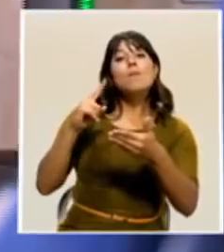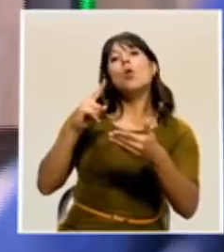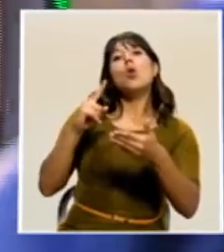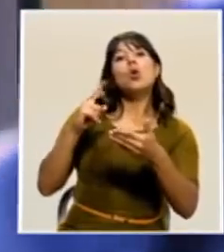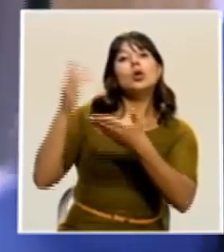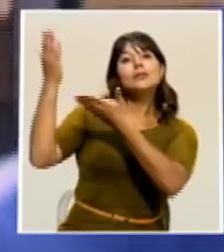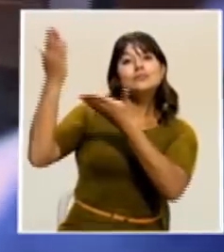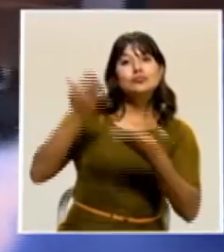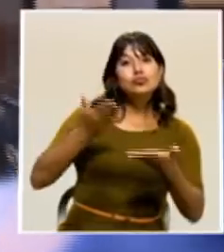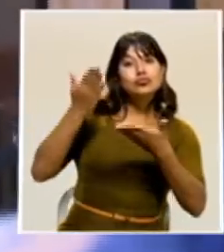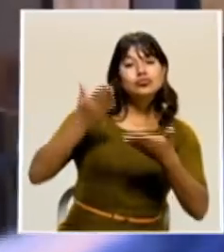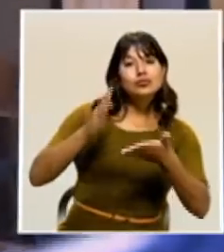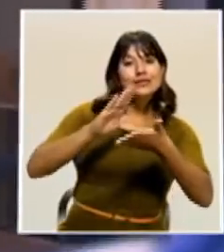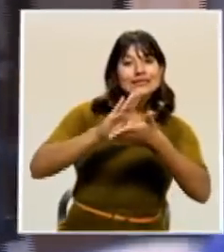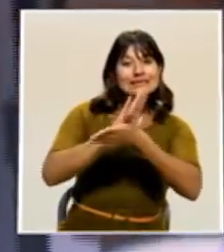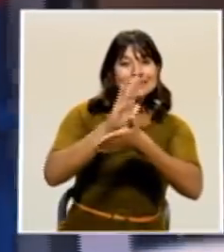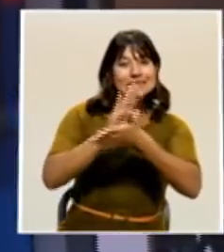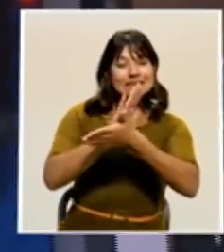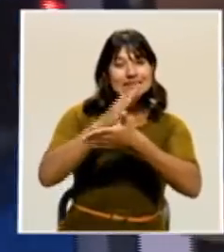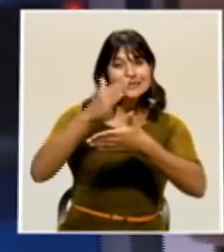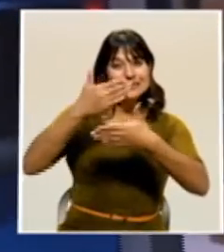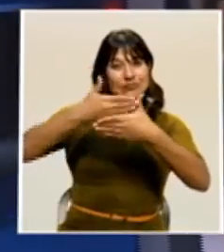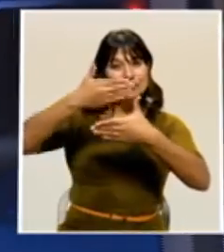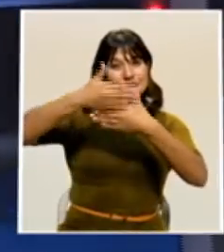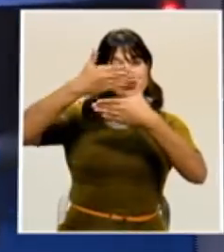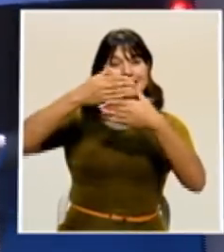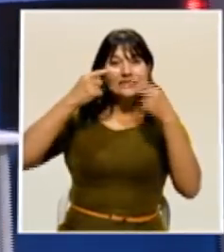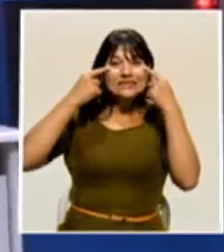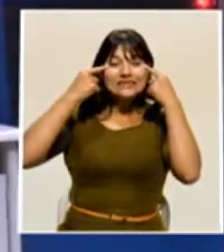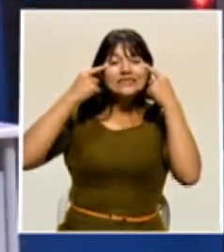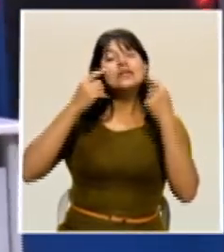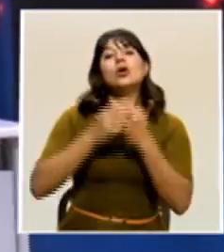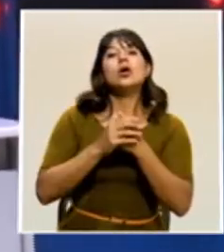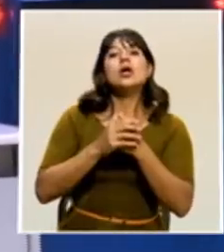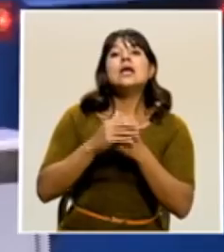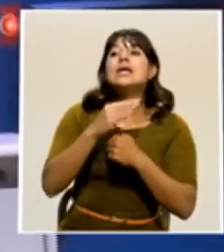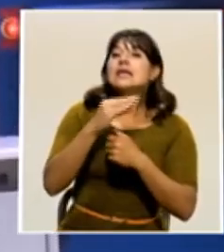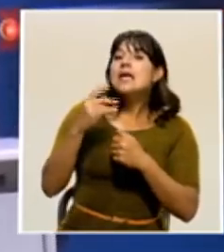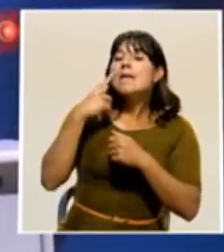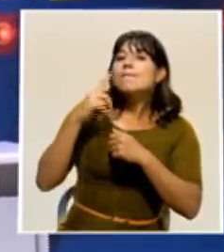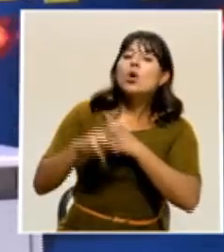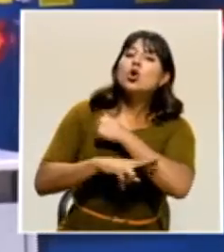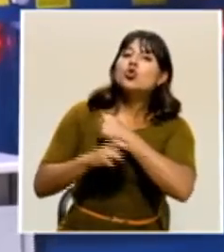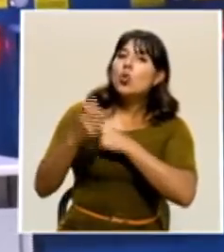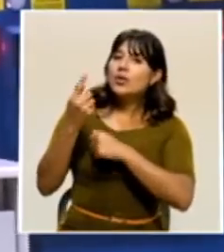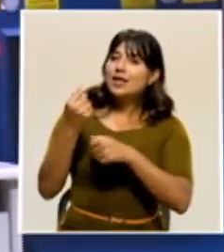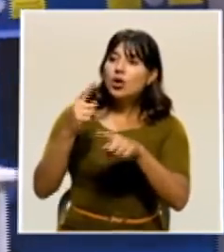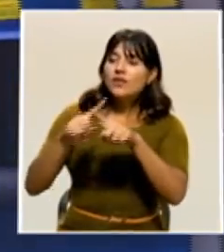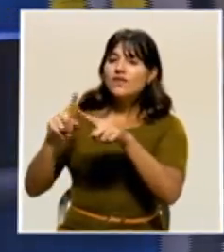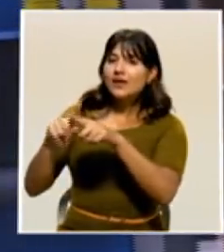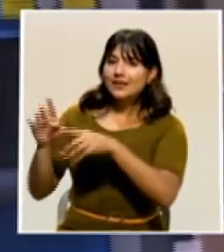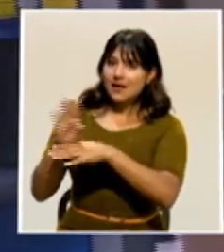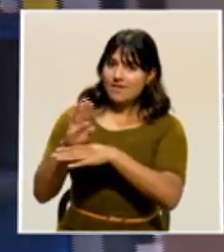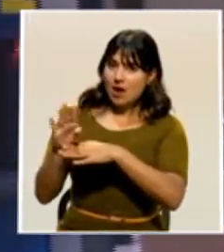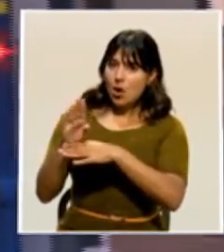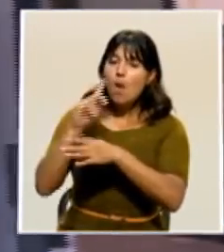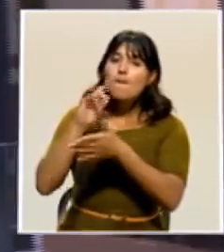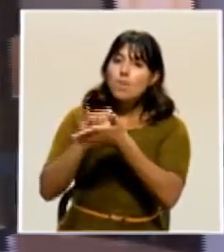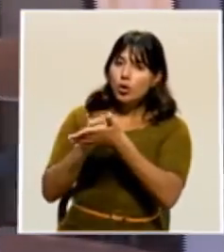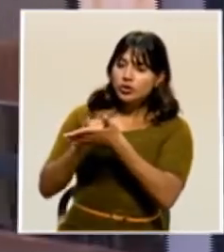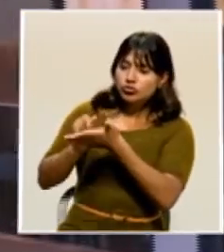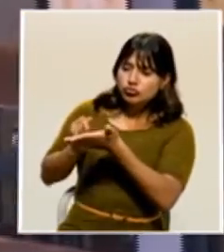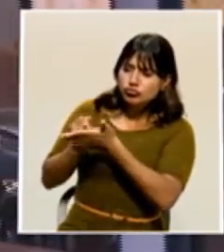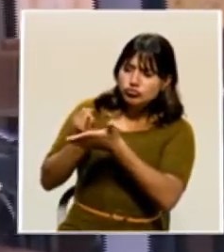chino y los préstamos bancarios. Por eso ha sido investigado durante estos 3 años, y durante este tiempo